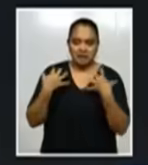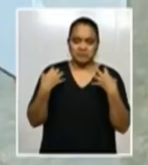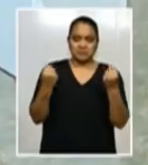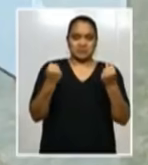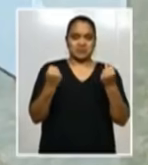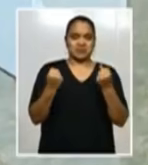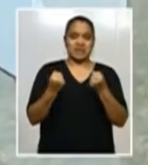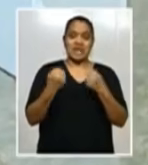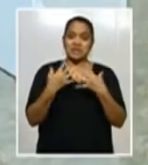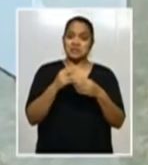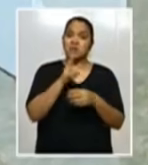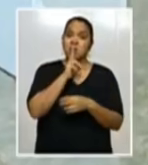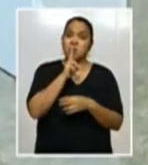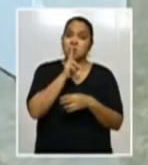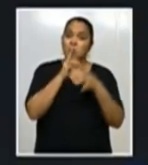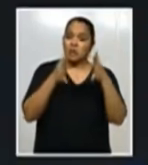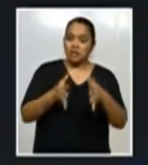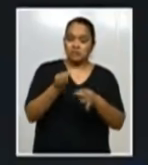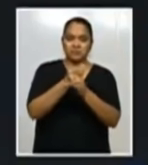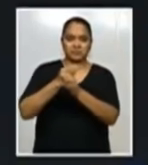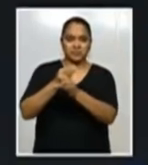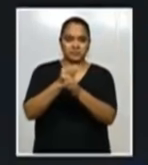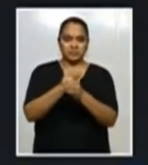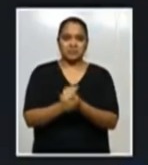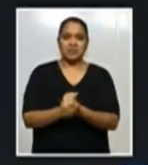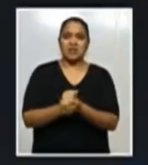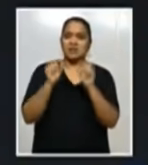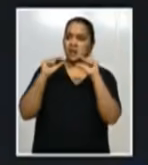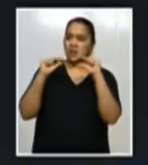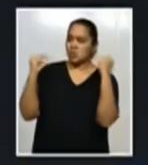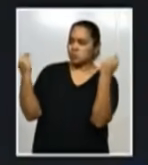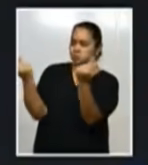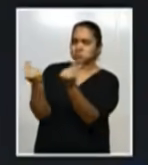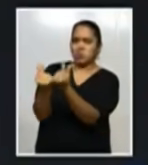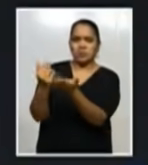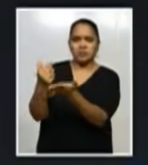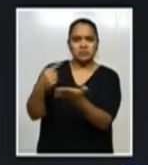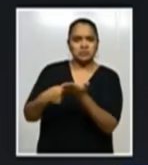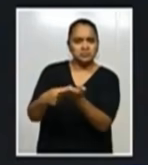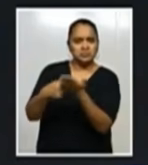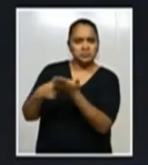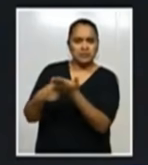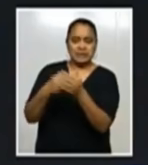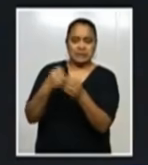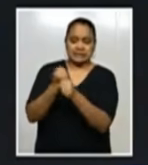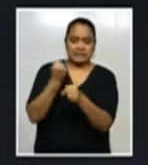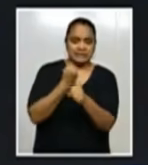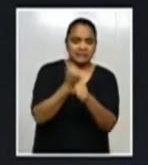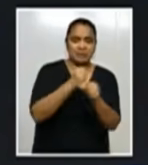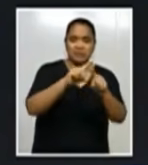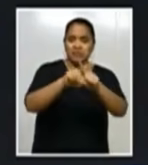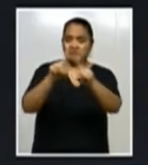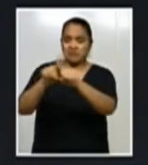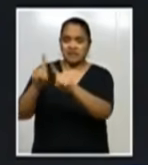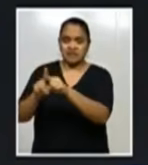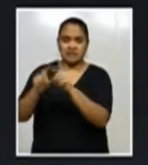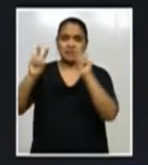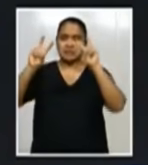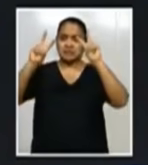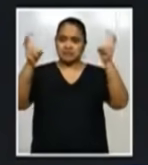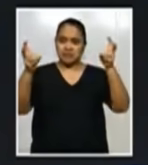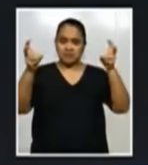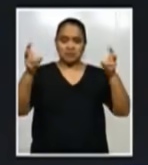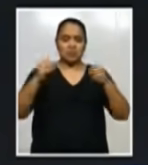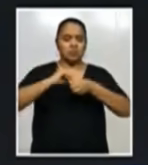hondureño. Y este equipo multidisciplinario no solamente va a trabajar en enfrentar